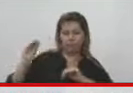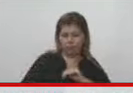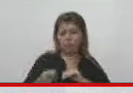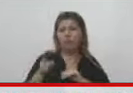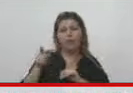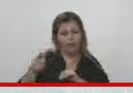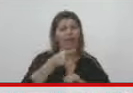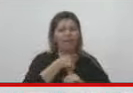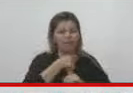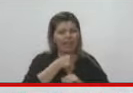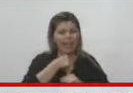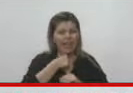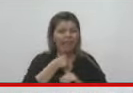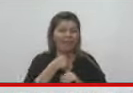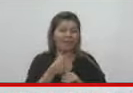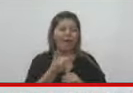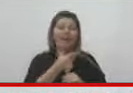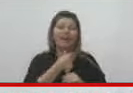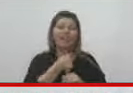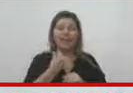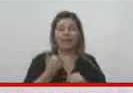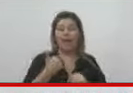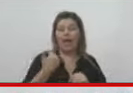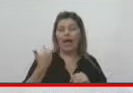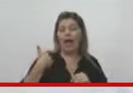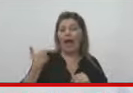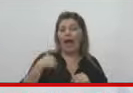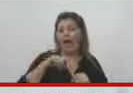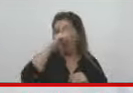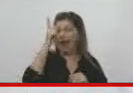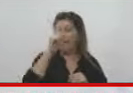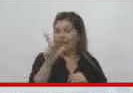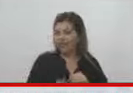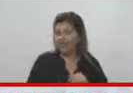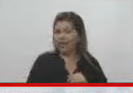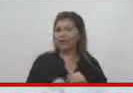Quieren que la República Argentina se rija